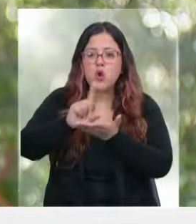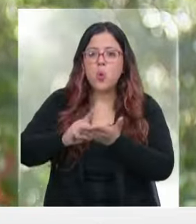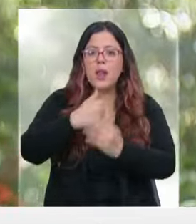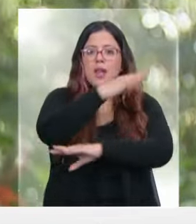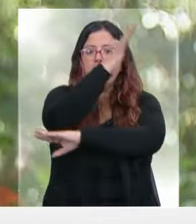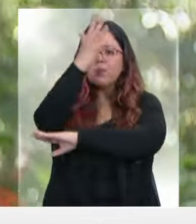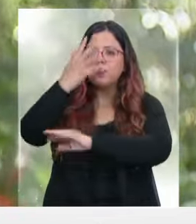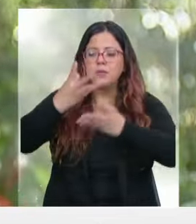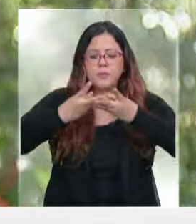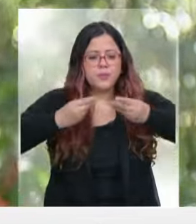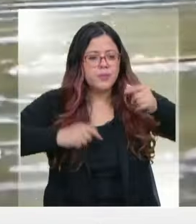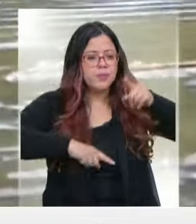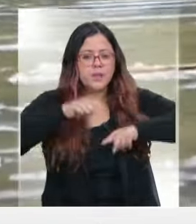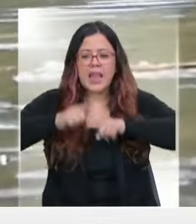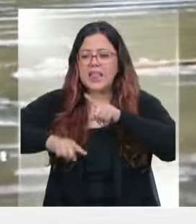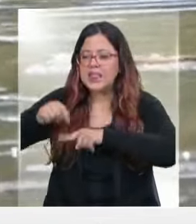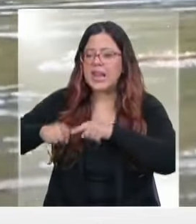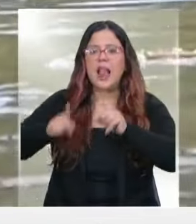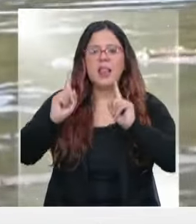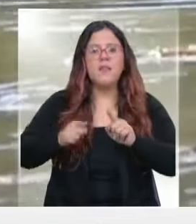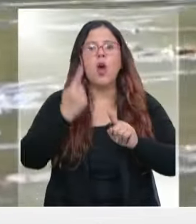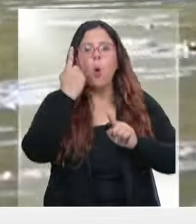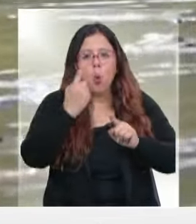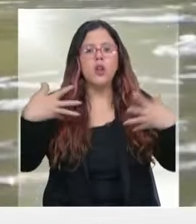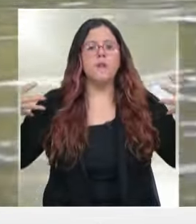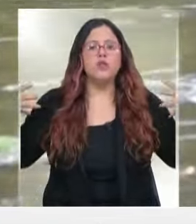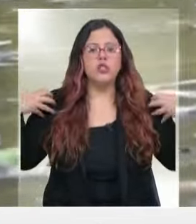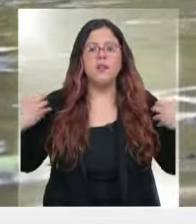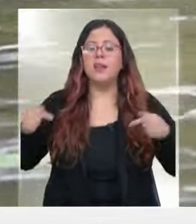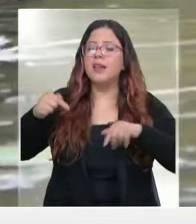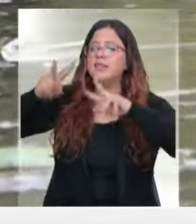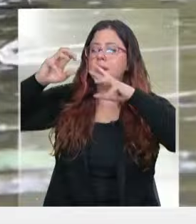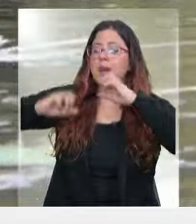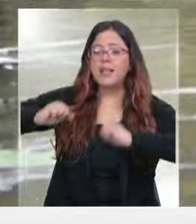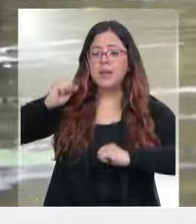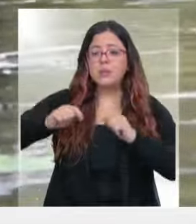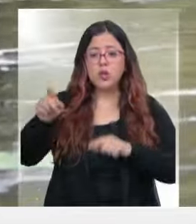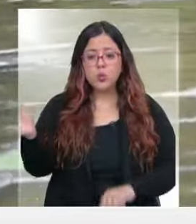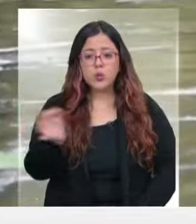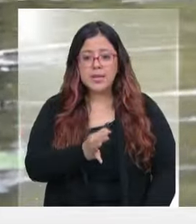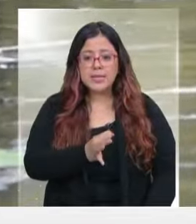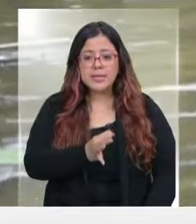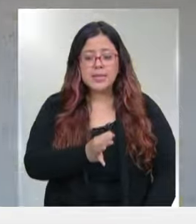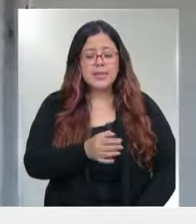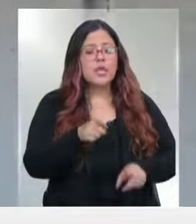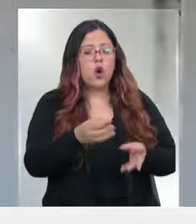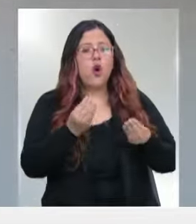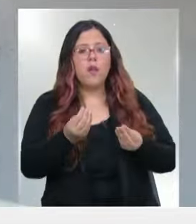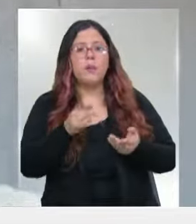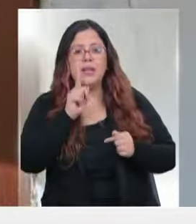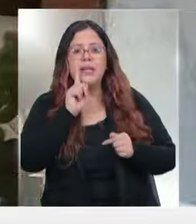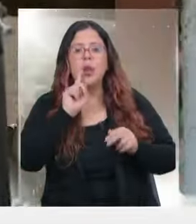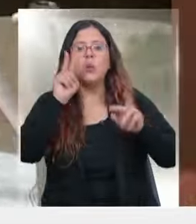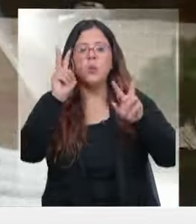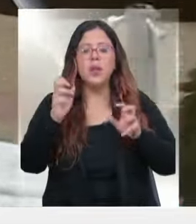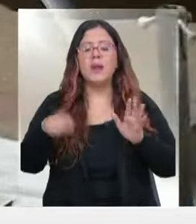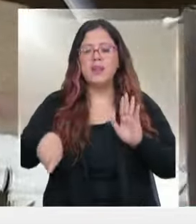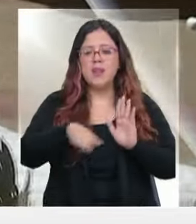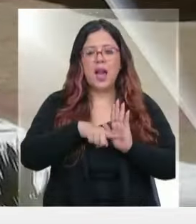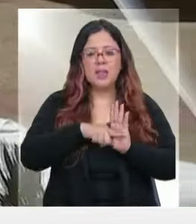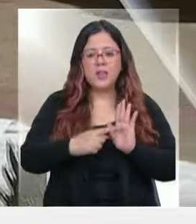paraguas de protección y administrativamente. Ese cordón industrial al cual tú haces alusión claramente tiene una implicancia